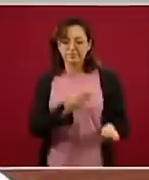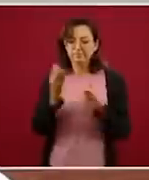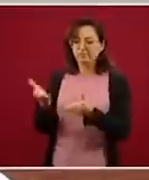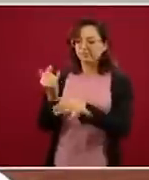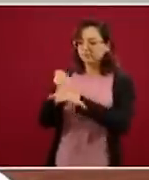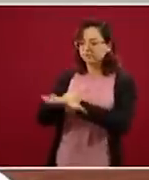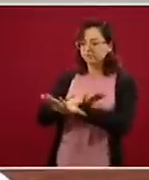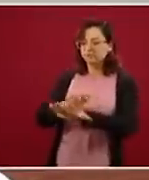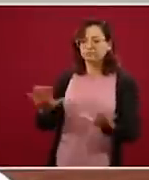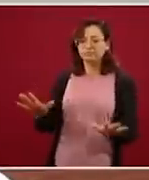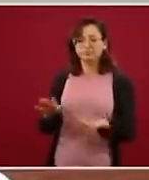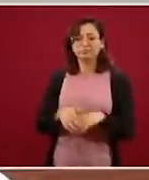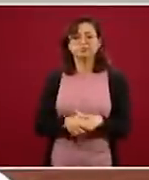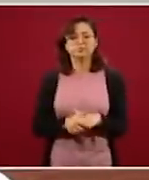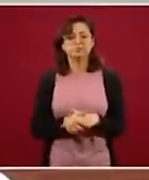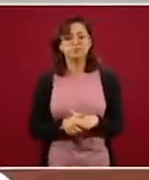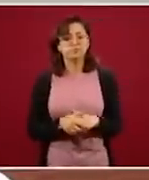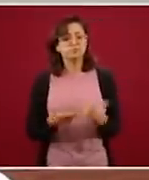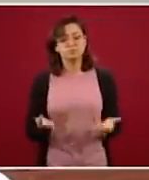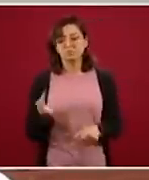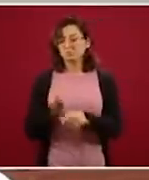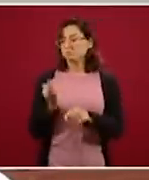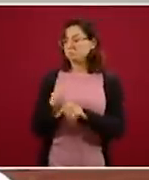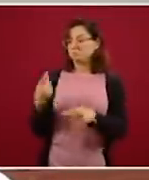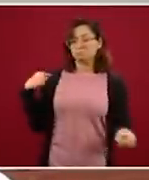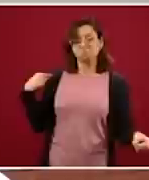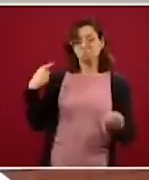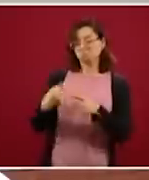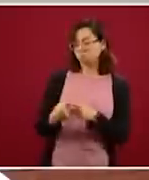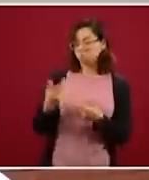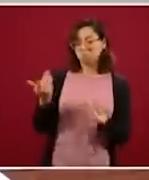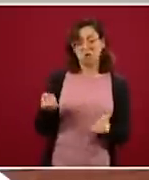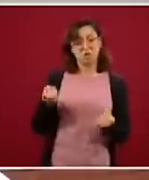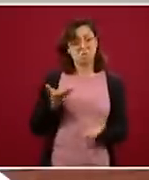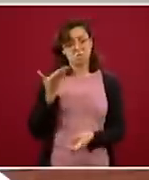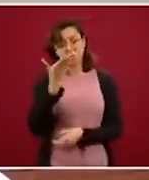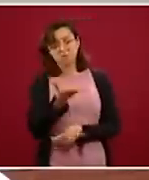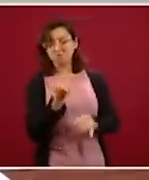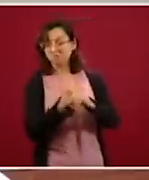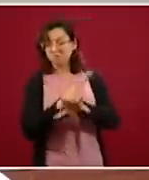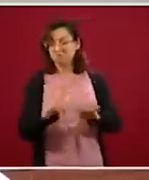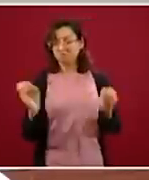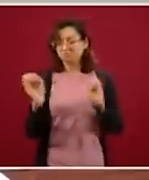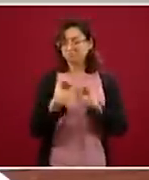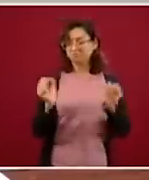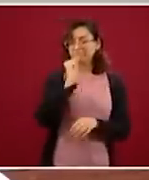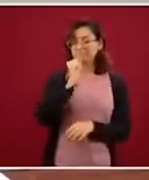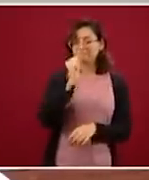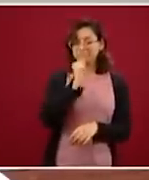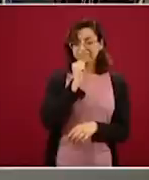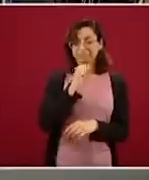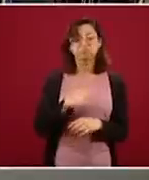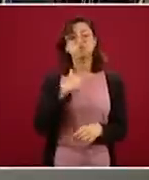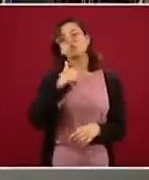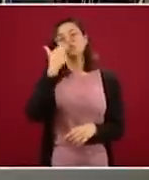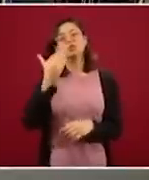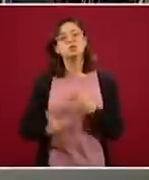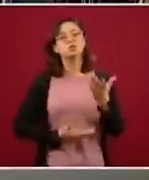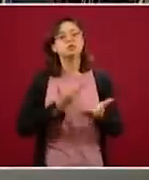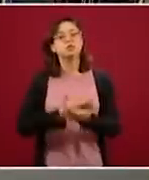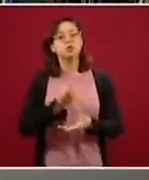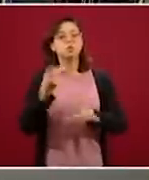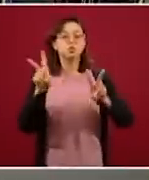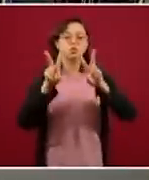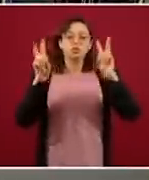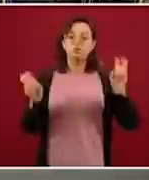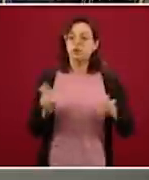En ese supuesto, nadie ha solicitado información de las personas a las que se ha hecho referencia el día de hoy. Y debo nada más plantear un tema. La unidad de inteligencia